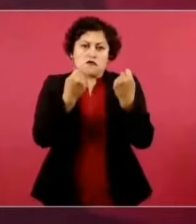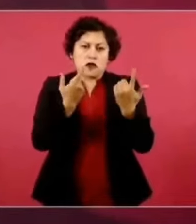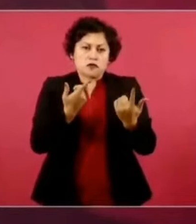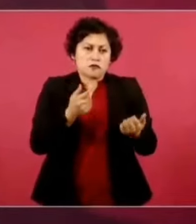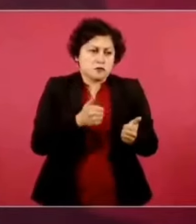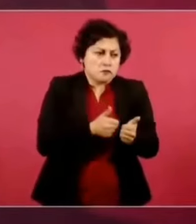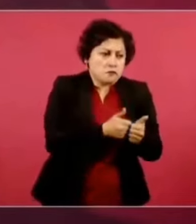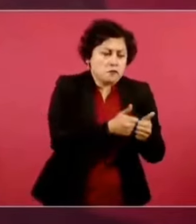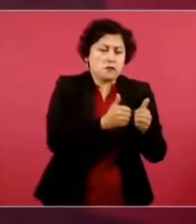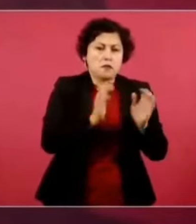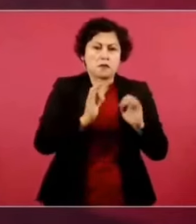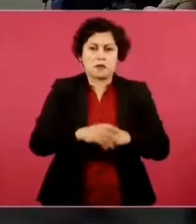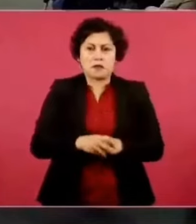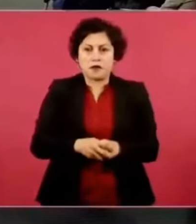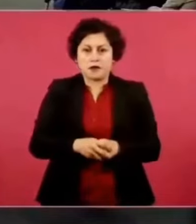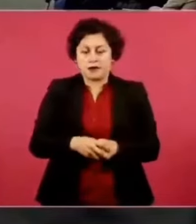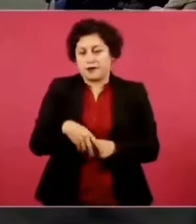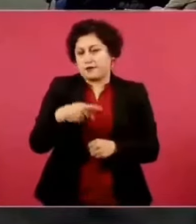pero